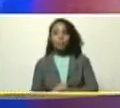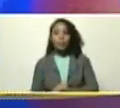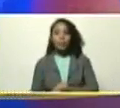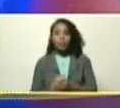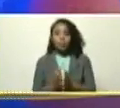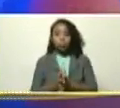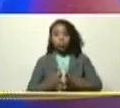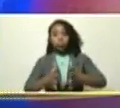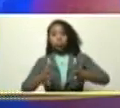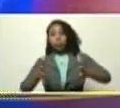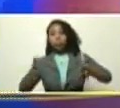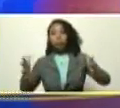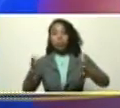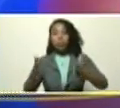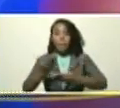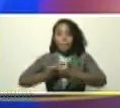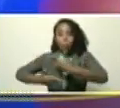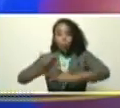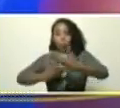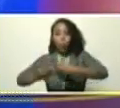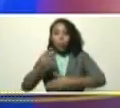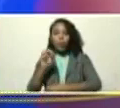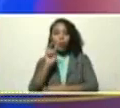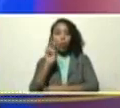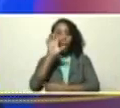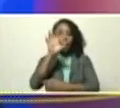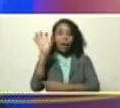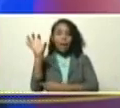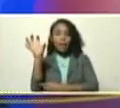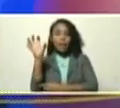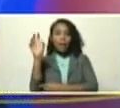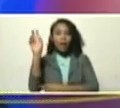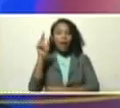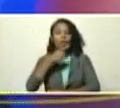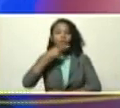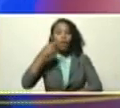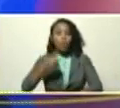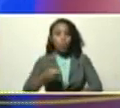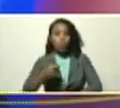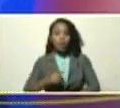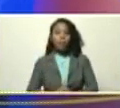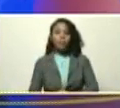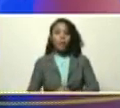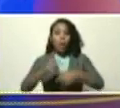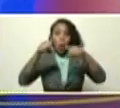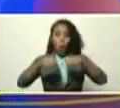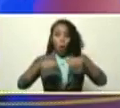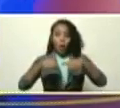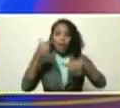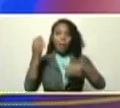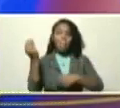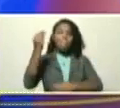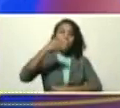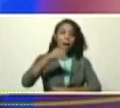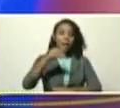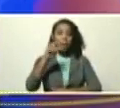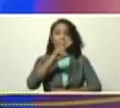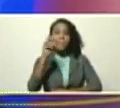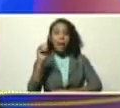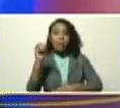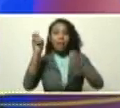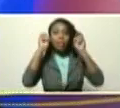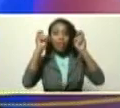ensanchar la cooperación bilateral con la Federación de Rusia. Hoy tenemos más de 20 ámbitos